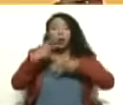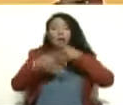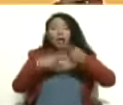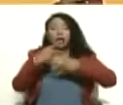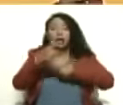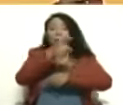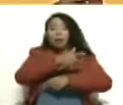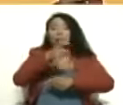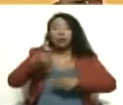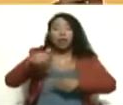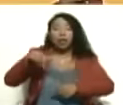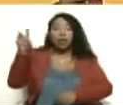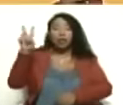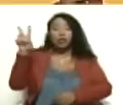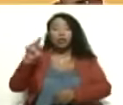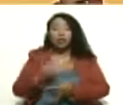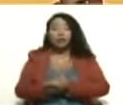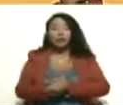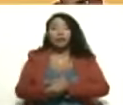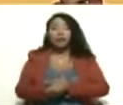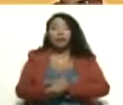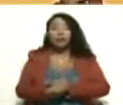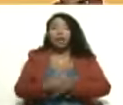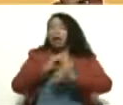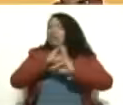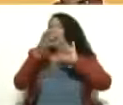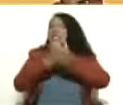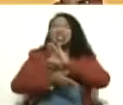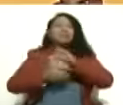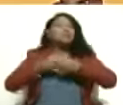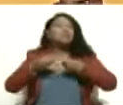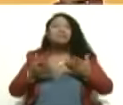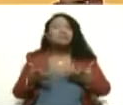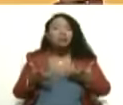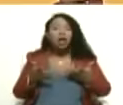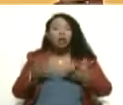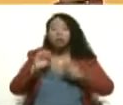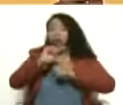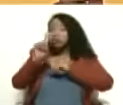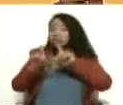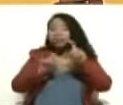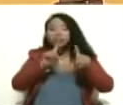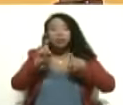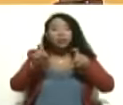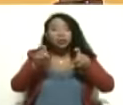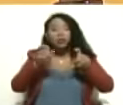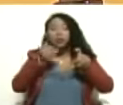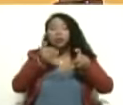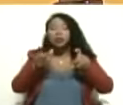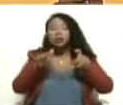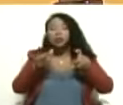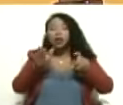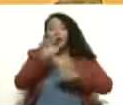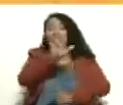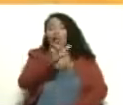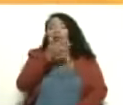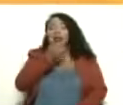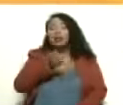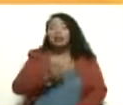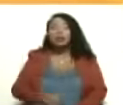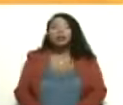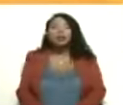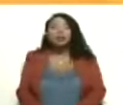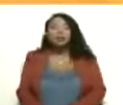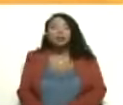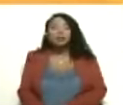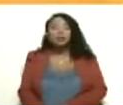ciudadanos venezolanos a los fines de realizar el referendo consultivo pautado para el 3 de